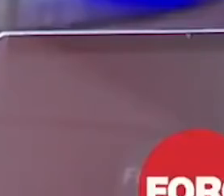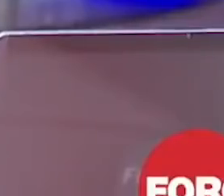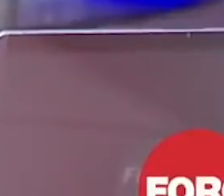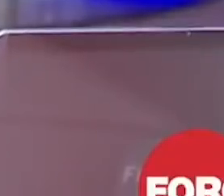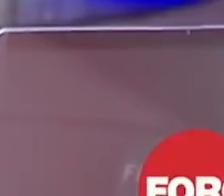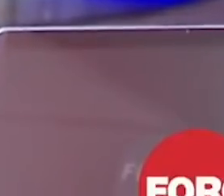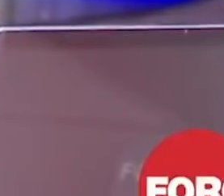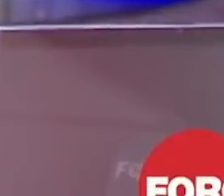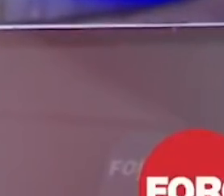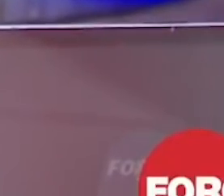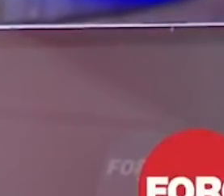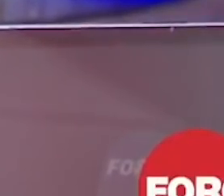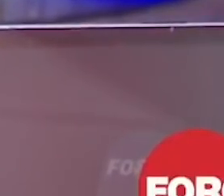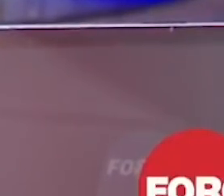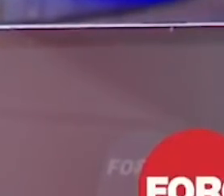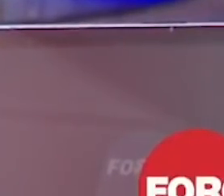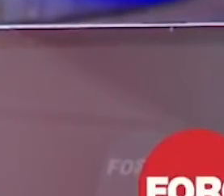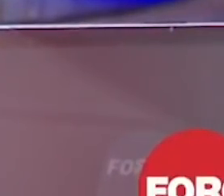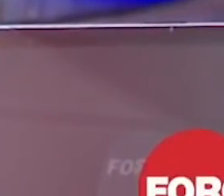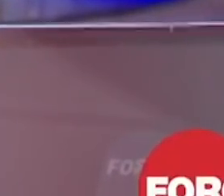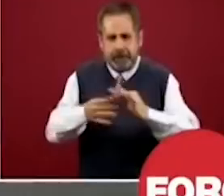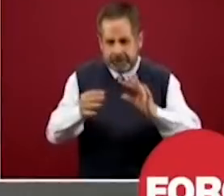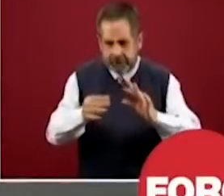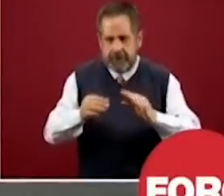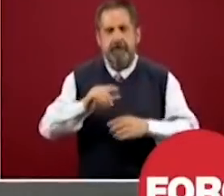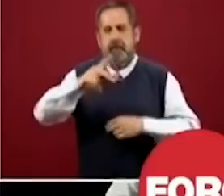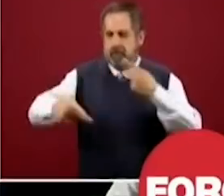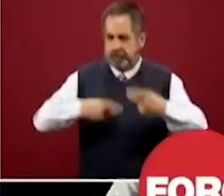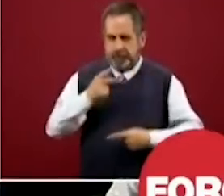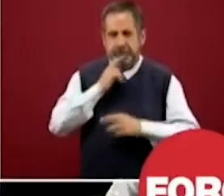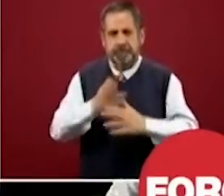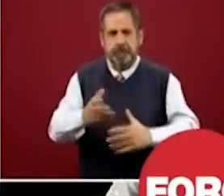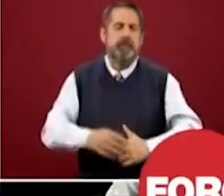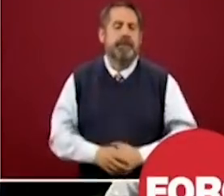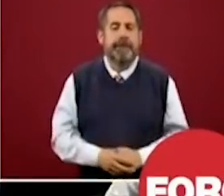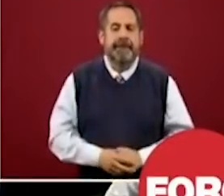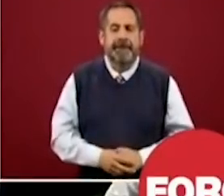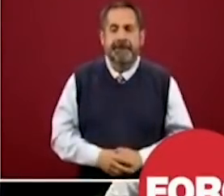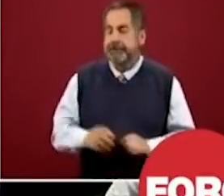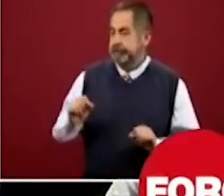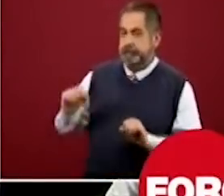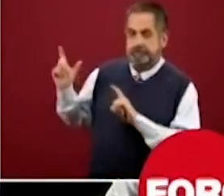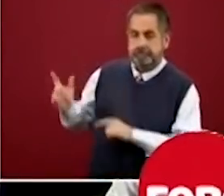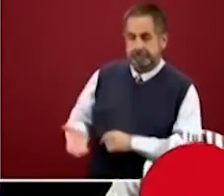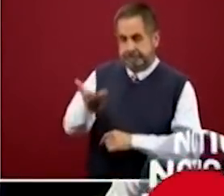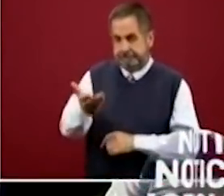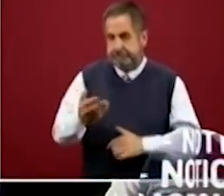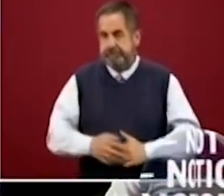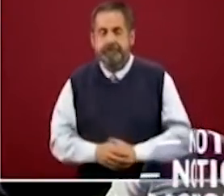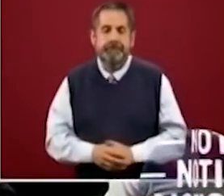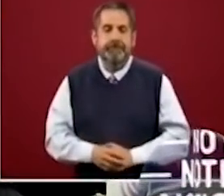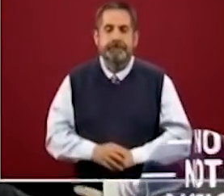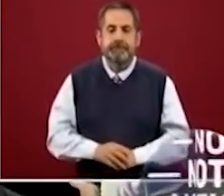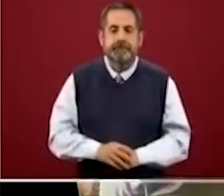A inicio de la conferencia de prensa sobre la situación del COVID-19 en México. Escuchemos. Entonces, si me pasa la primera imagen, por